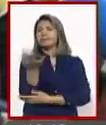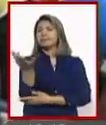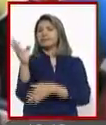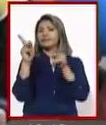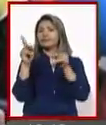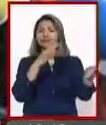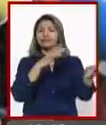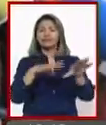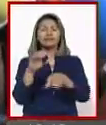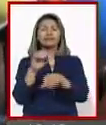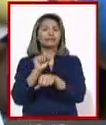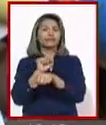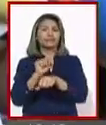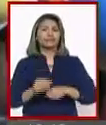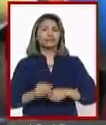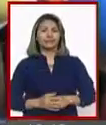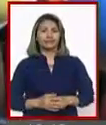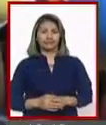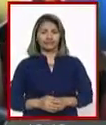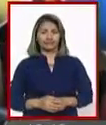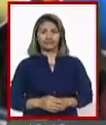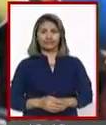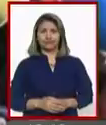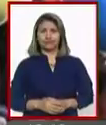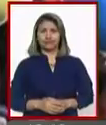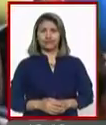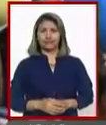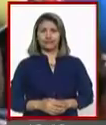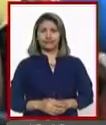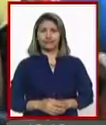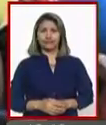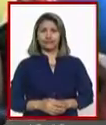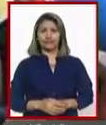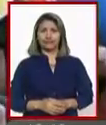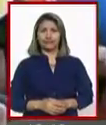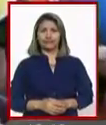que está realizando un trabajo investigativo, ¿no?